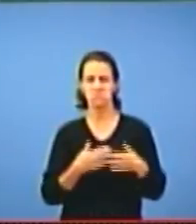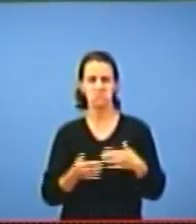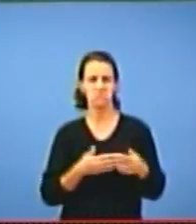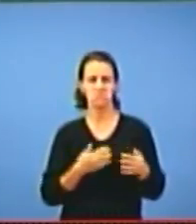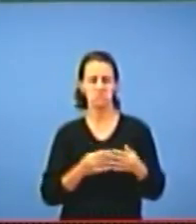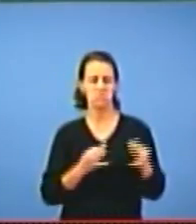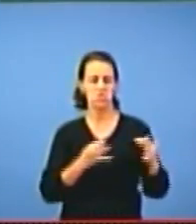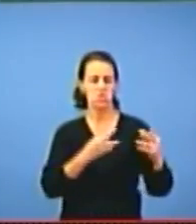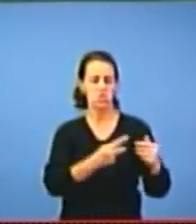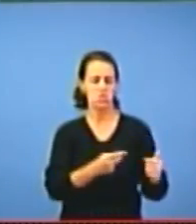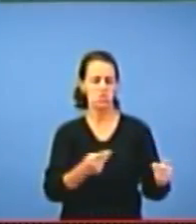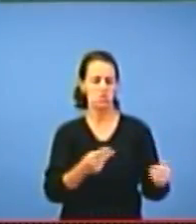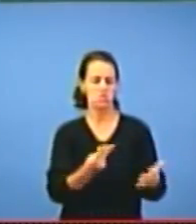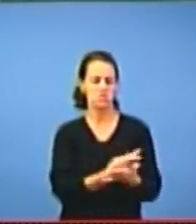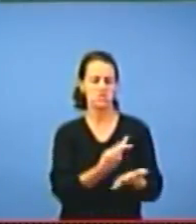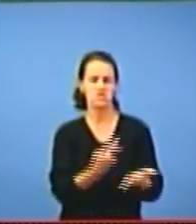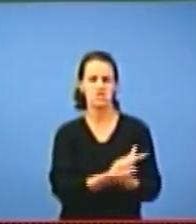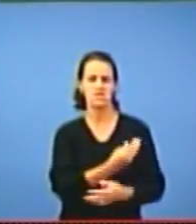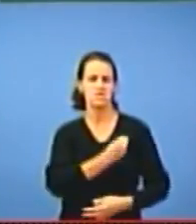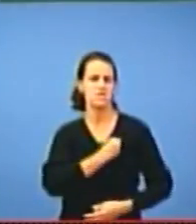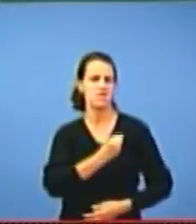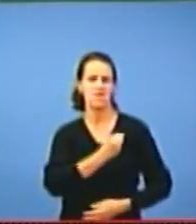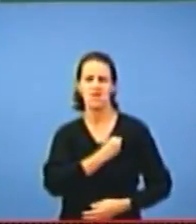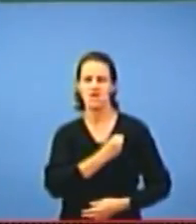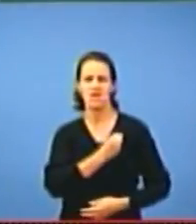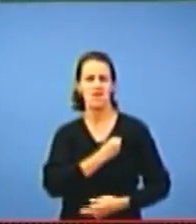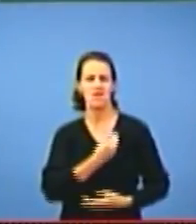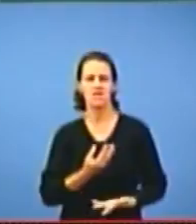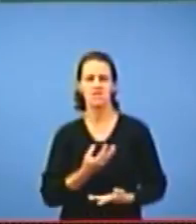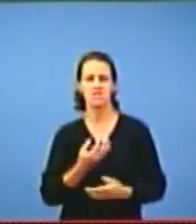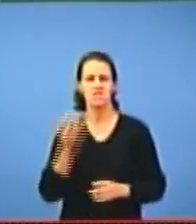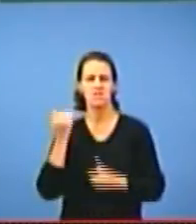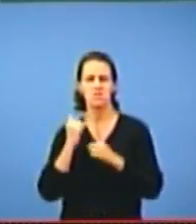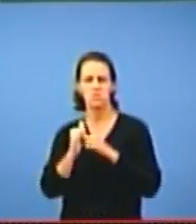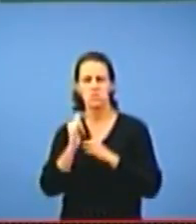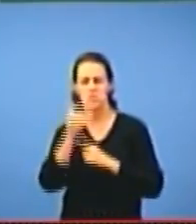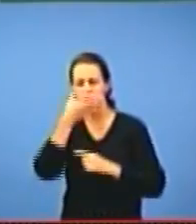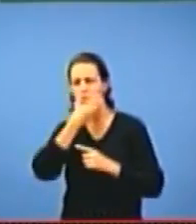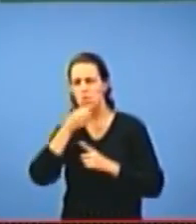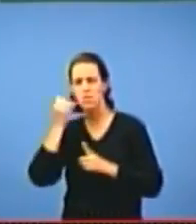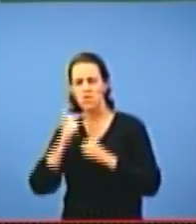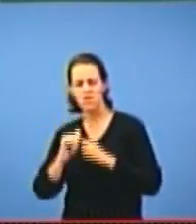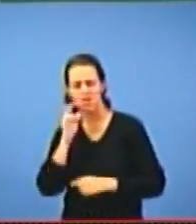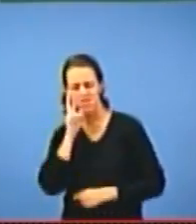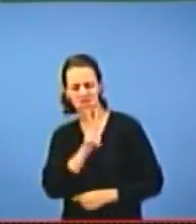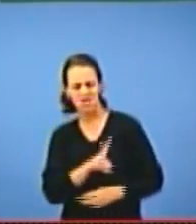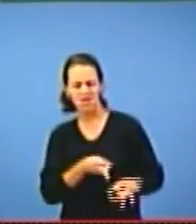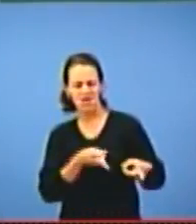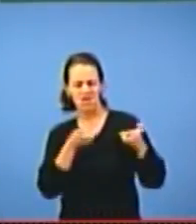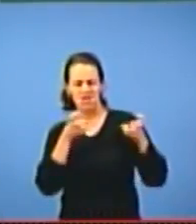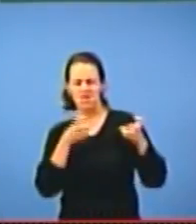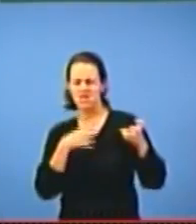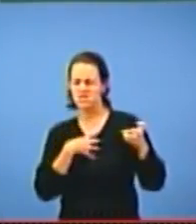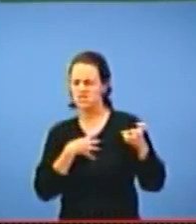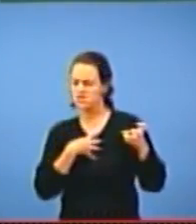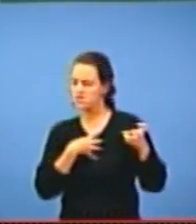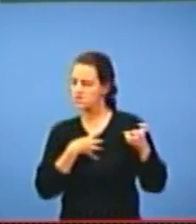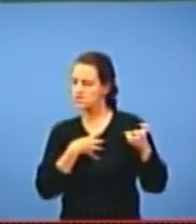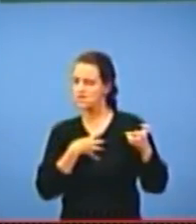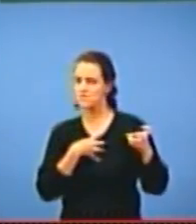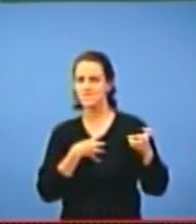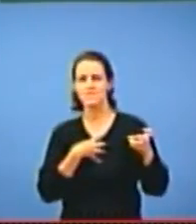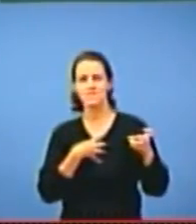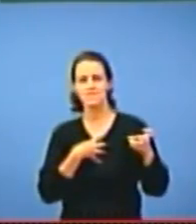Los profetas maltratados. Los hermanos, miren los profetas que veían a Israel, pero proféticamente